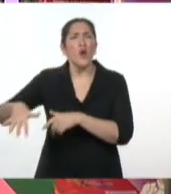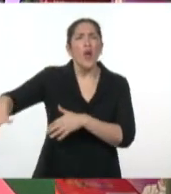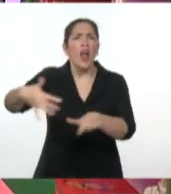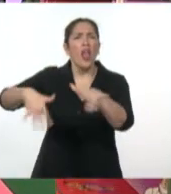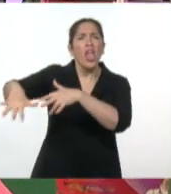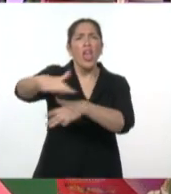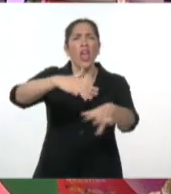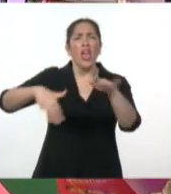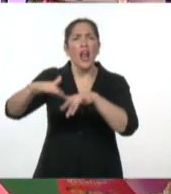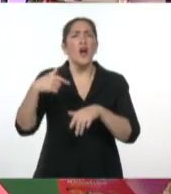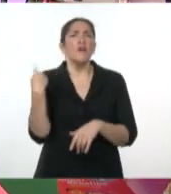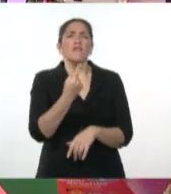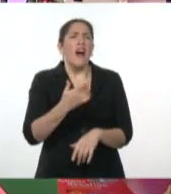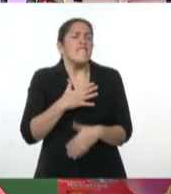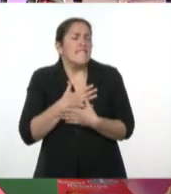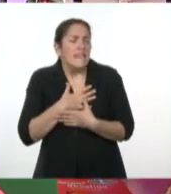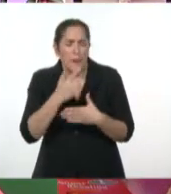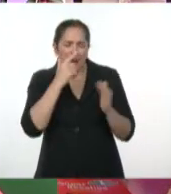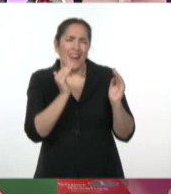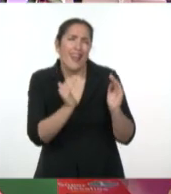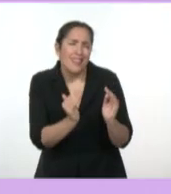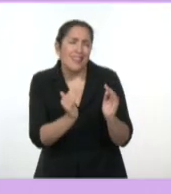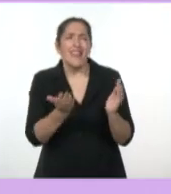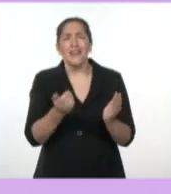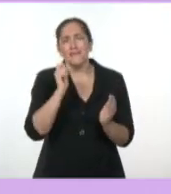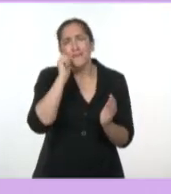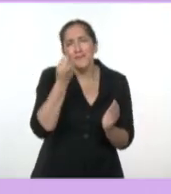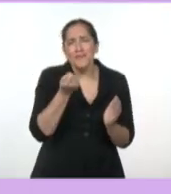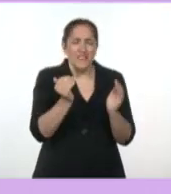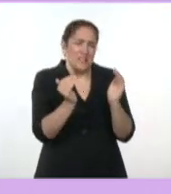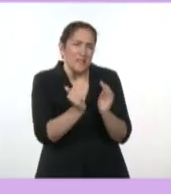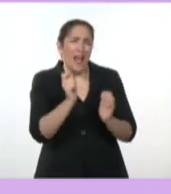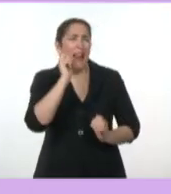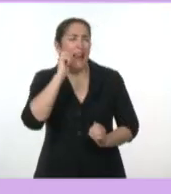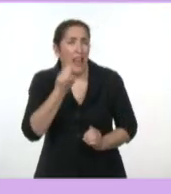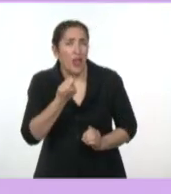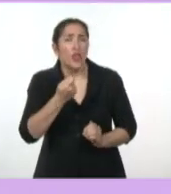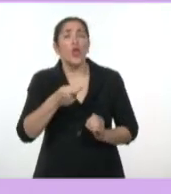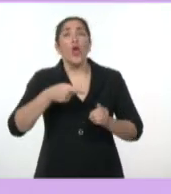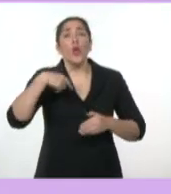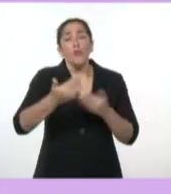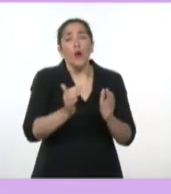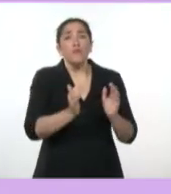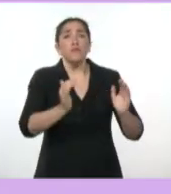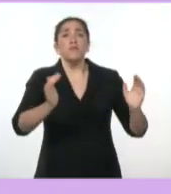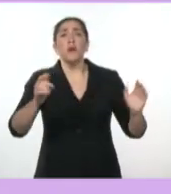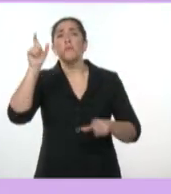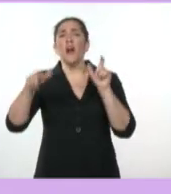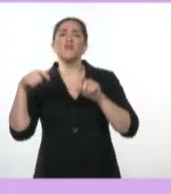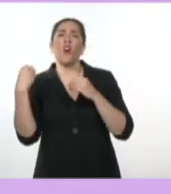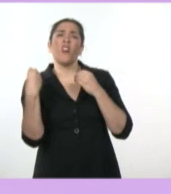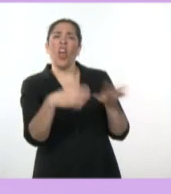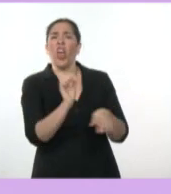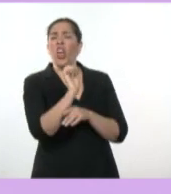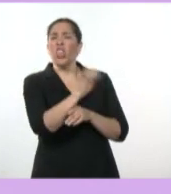los perros cuando son cachorros? Cuando estos son cachorros son tiernos, pequeños y lindos, pero cuando crecen las personas ya no les prestan atención.